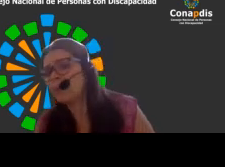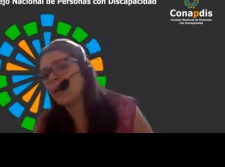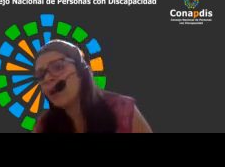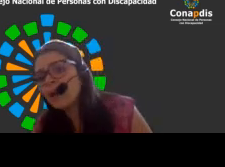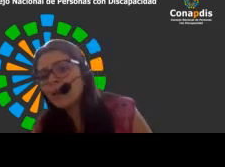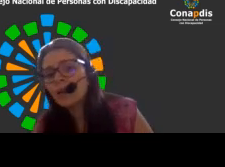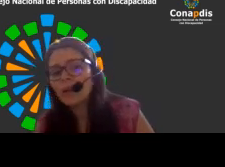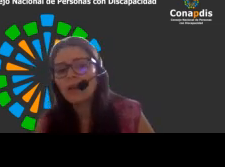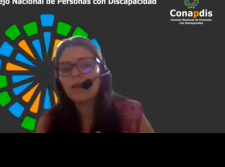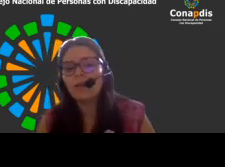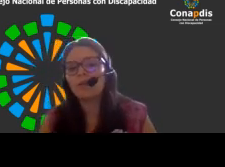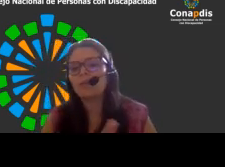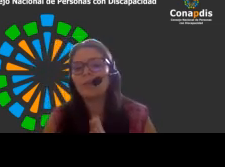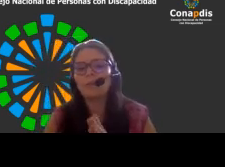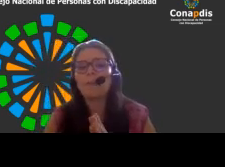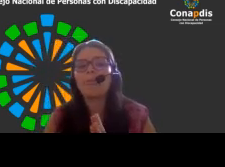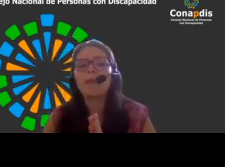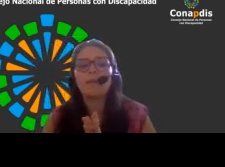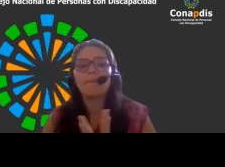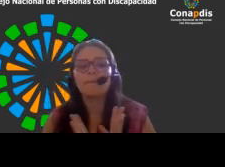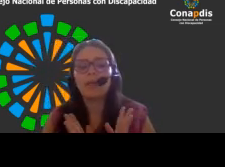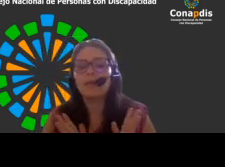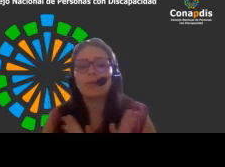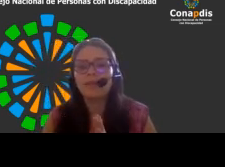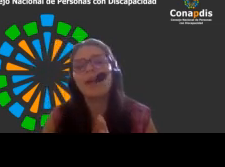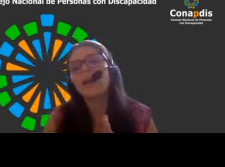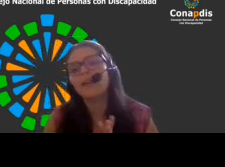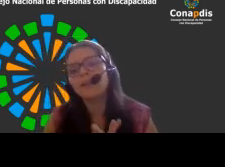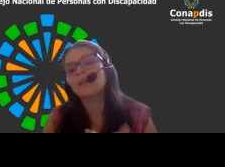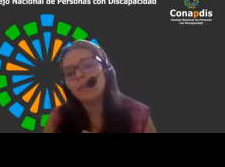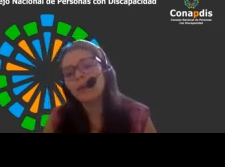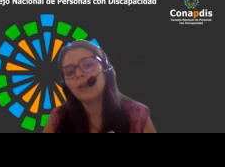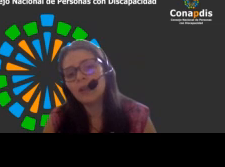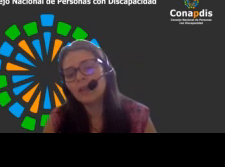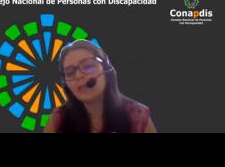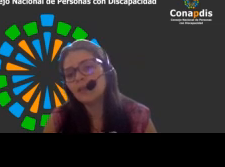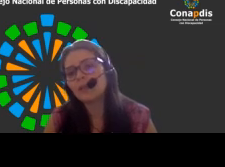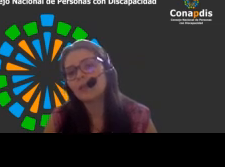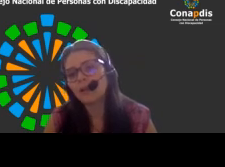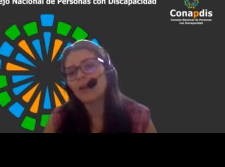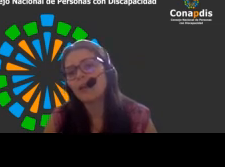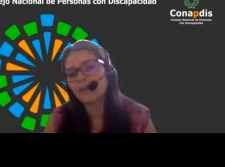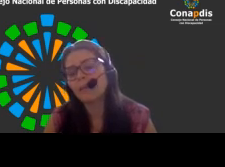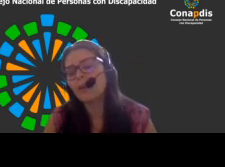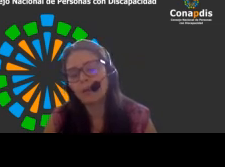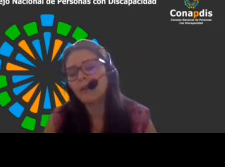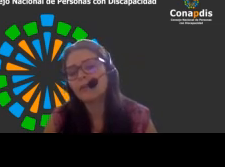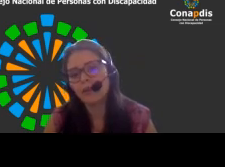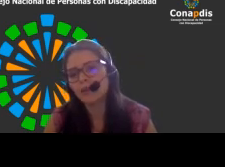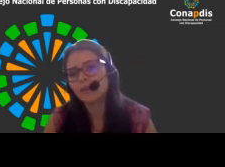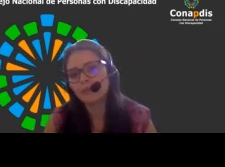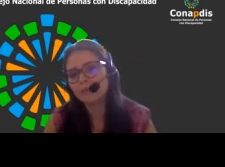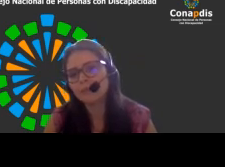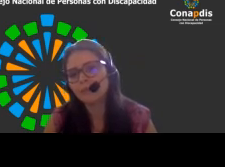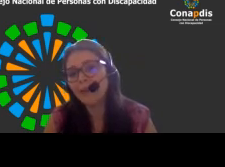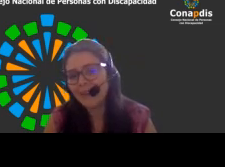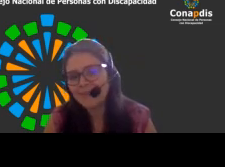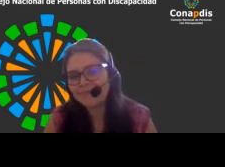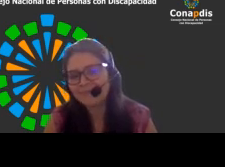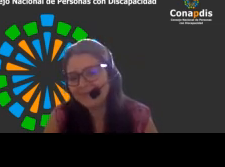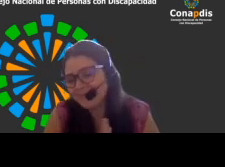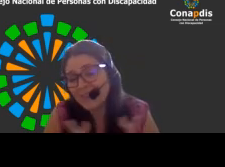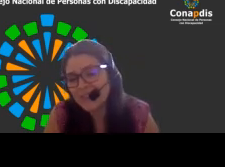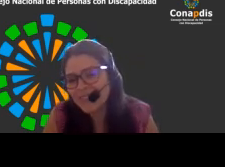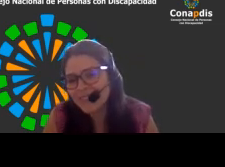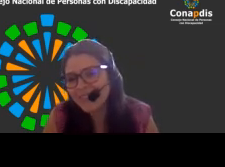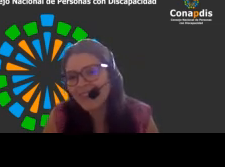pueden Aprender a manejar y nosotros como la respuesta es si pueden tener licencia mientras hagan el examen y lo pasen verdad